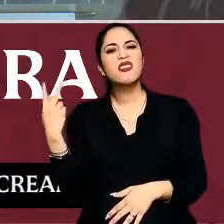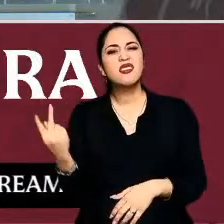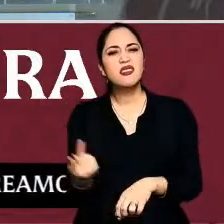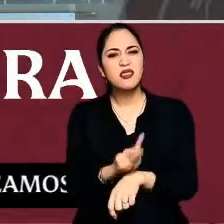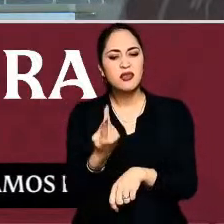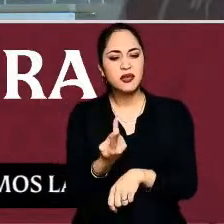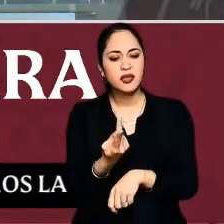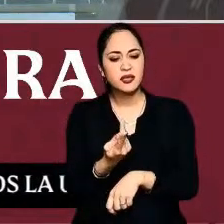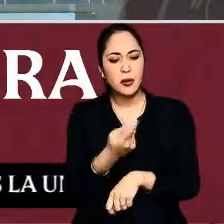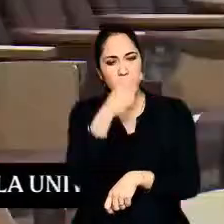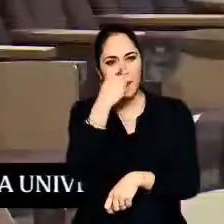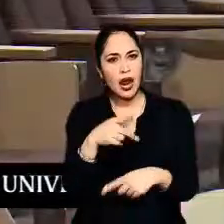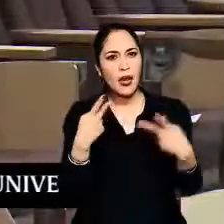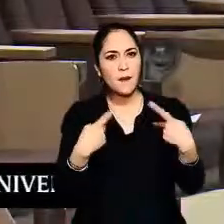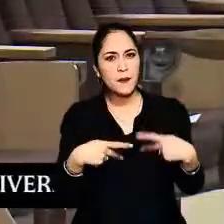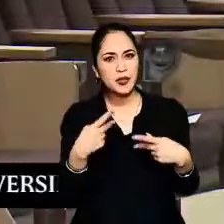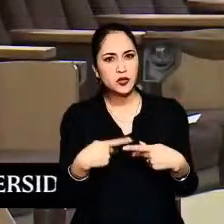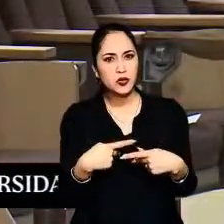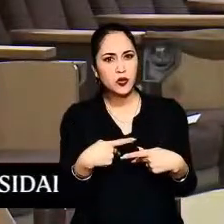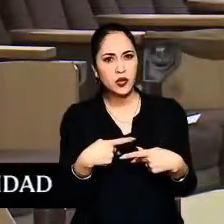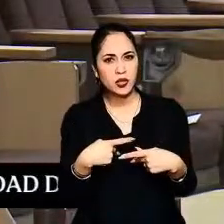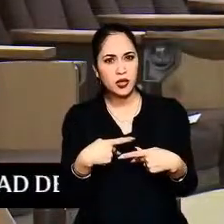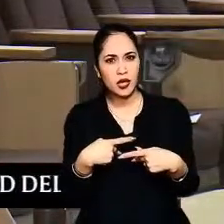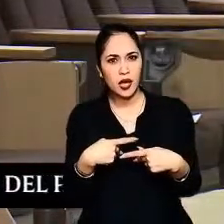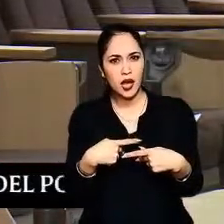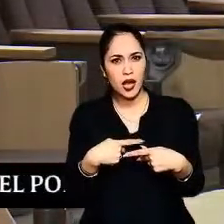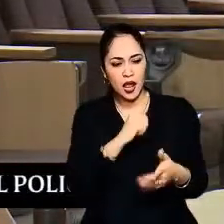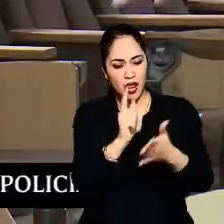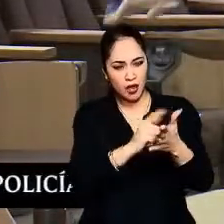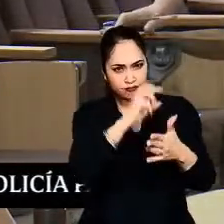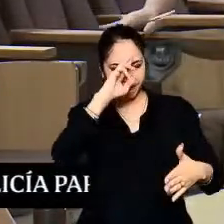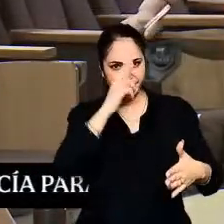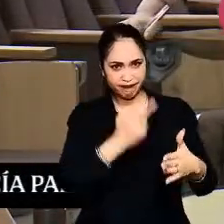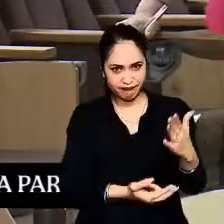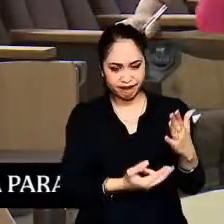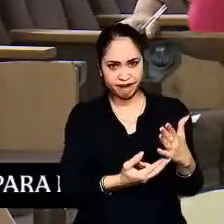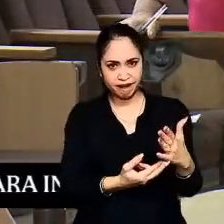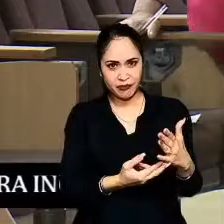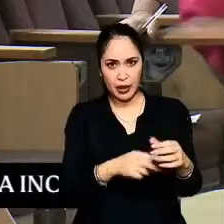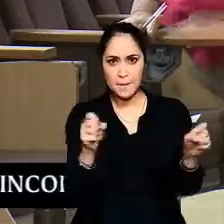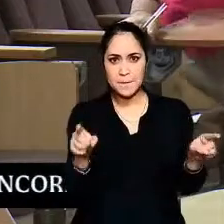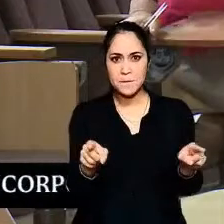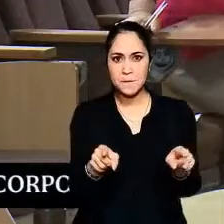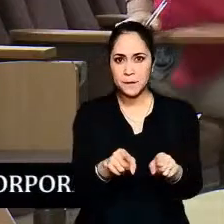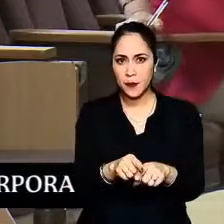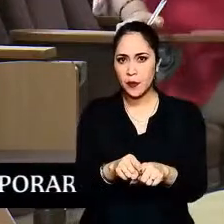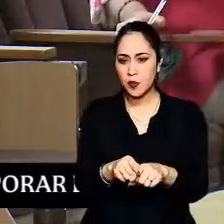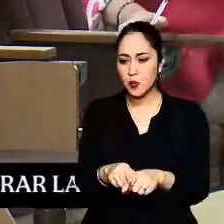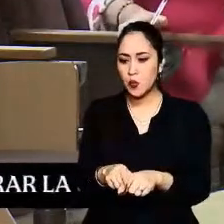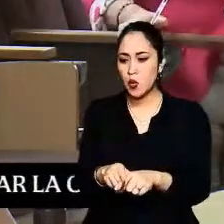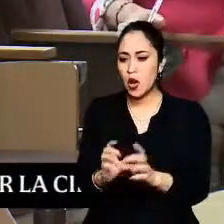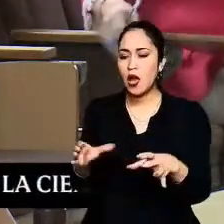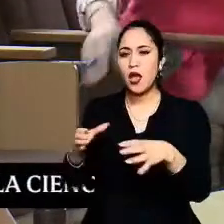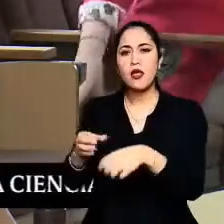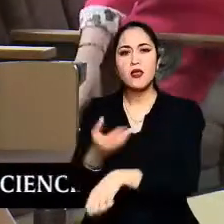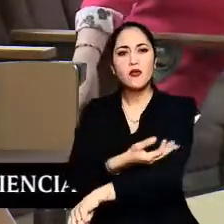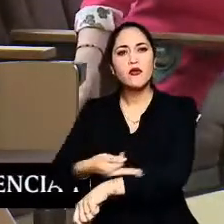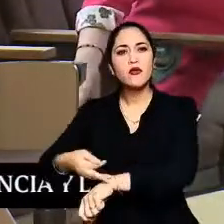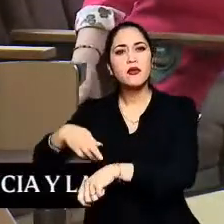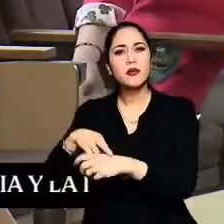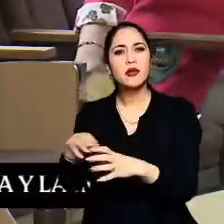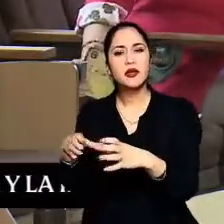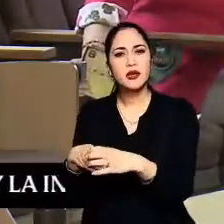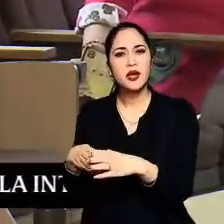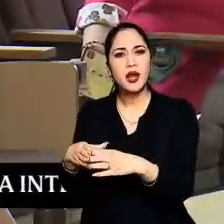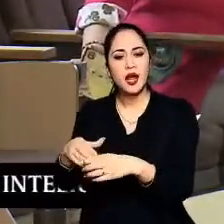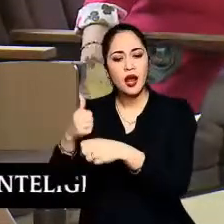agresores de mujeres y también para ayudar a las víctimas de violencia familiar previniendo los